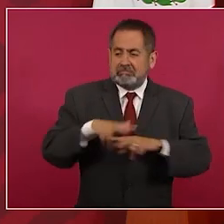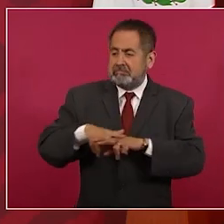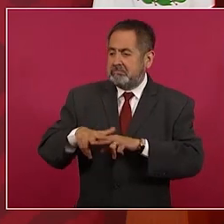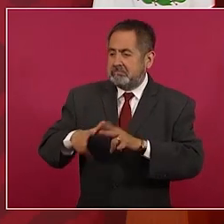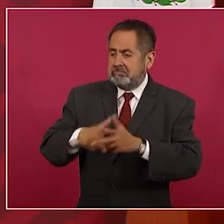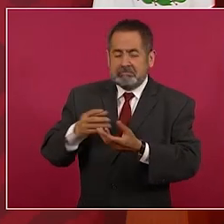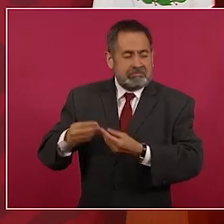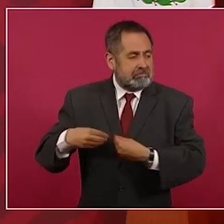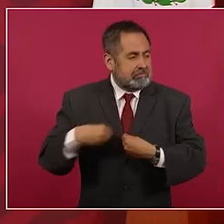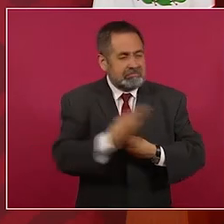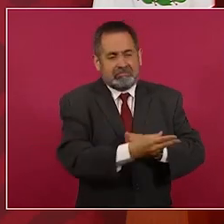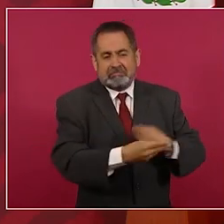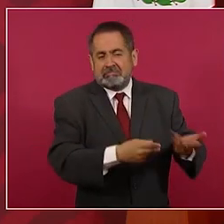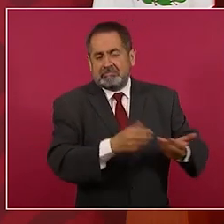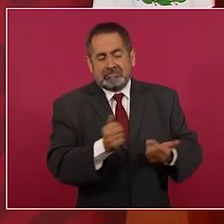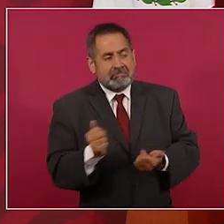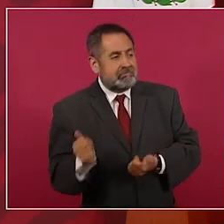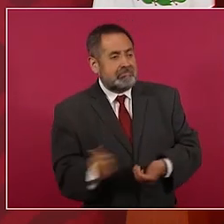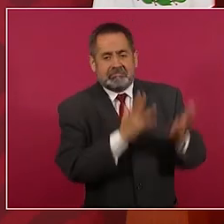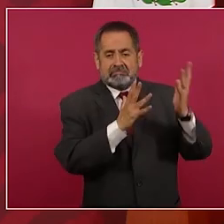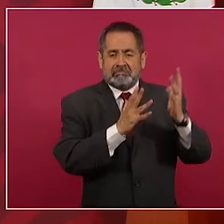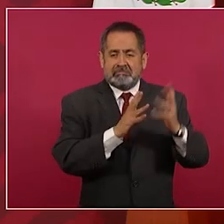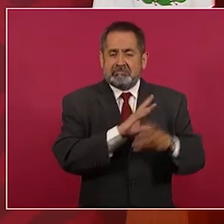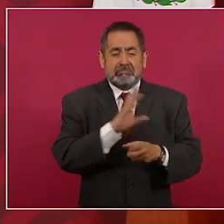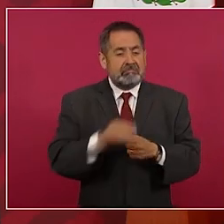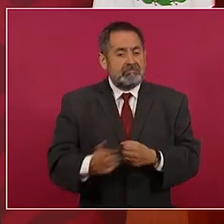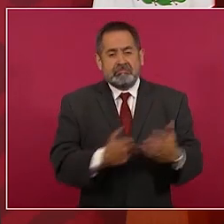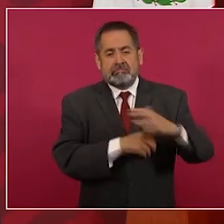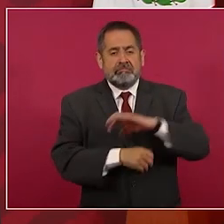ferrocarriles, todo.